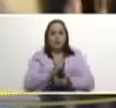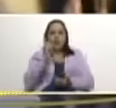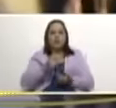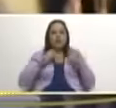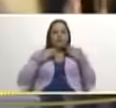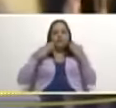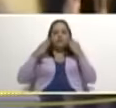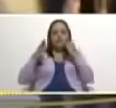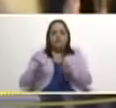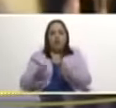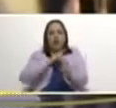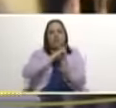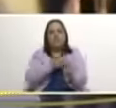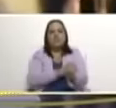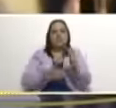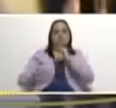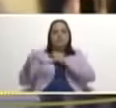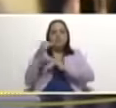fuerza superior